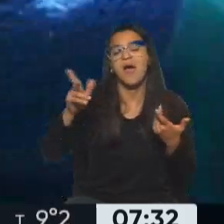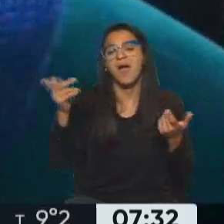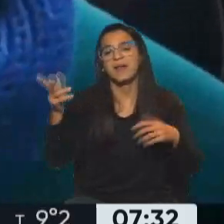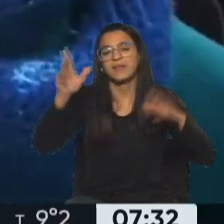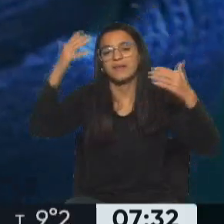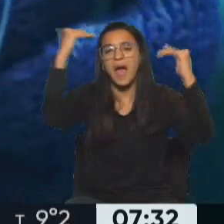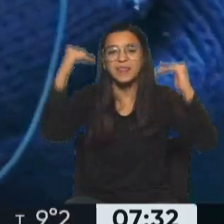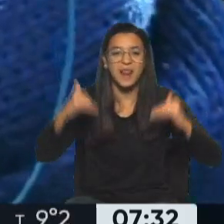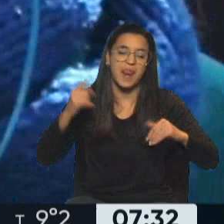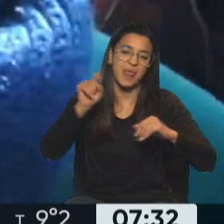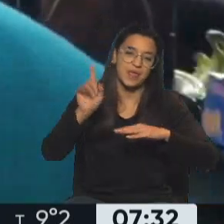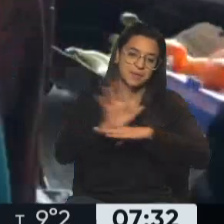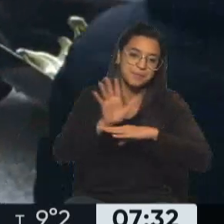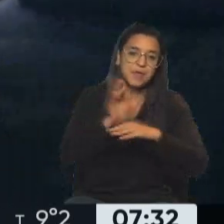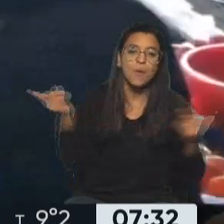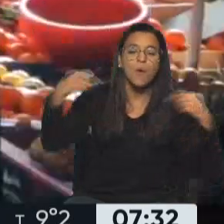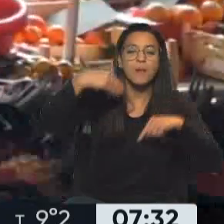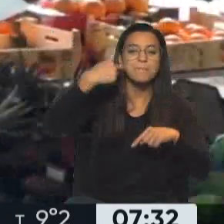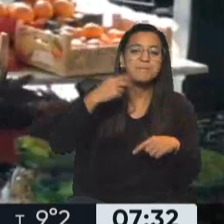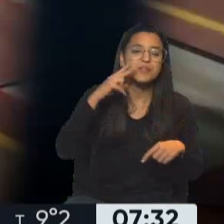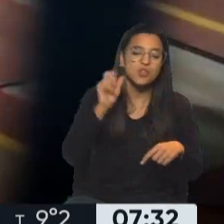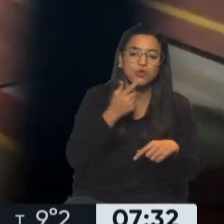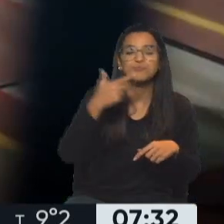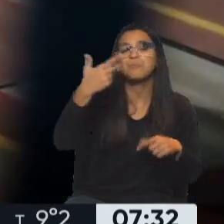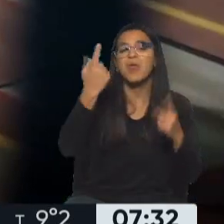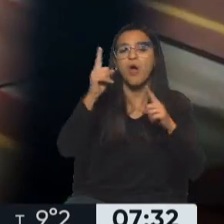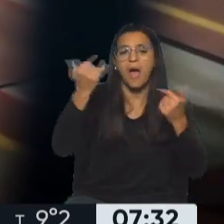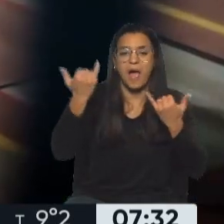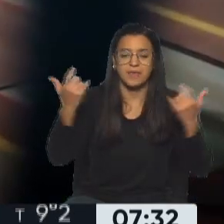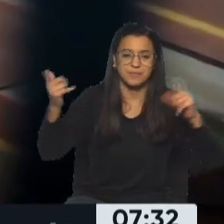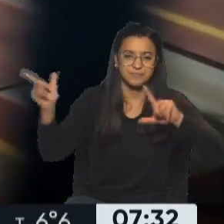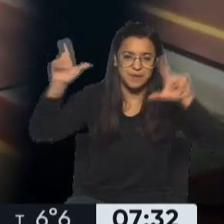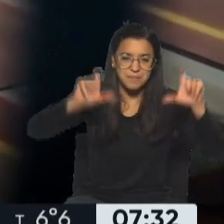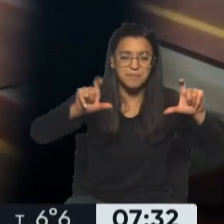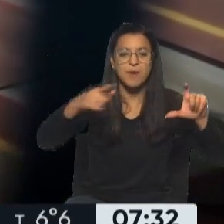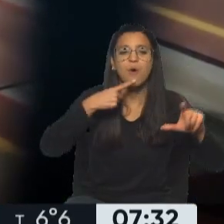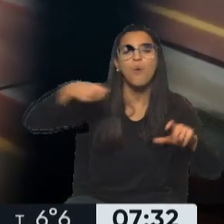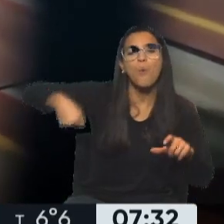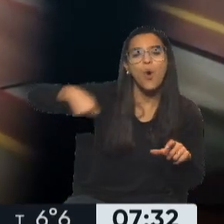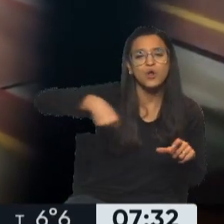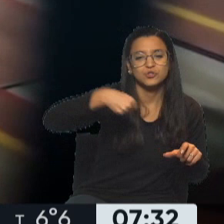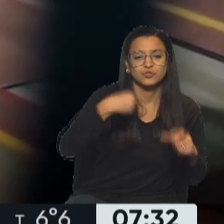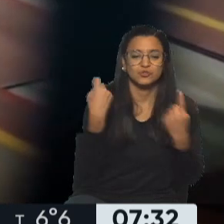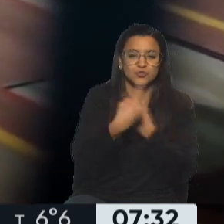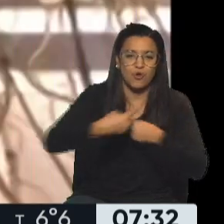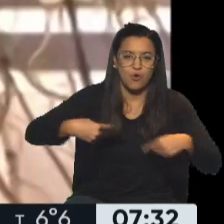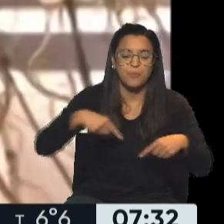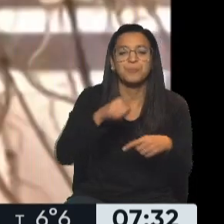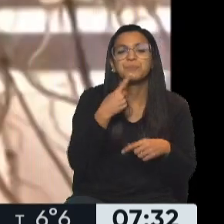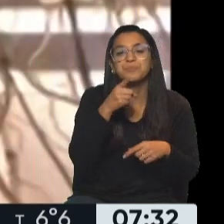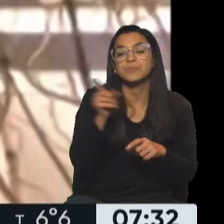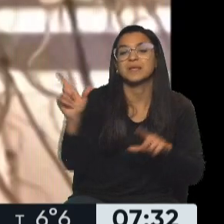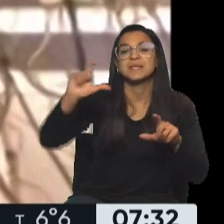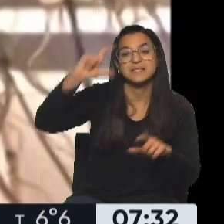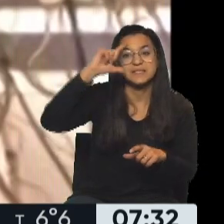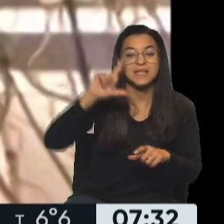argentina. Vuelven los Minions, pero ya nos agarraron las imágenes. Vamos con un bolso lleno de carteras con Celia, la chica que veías recién en pantalla.